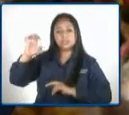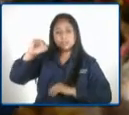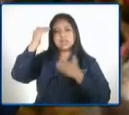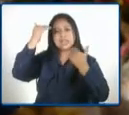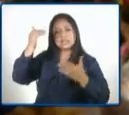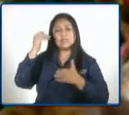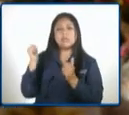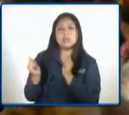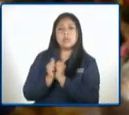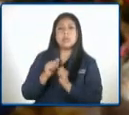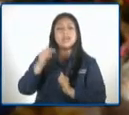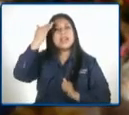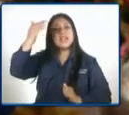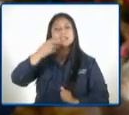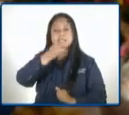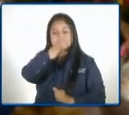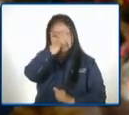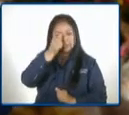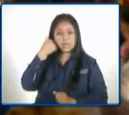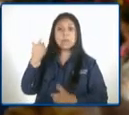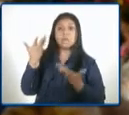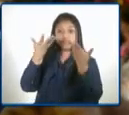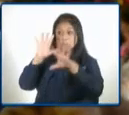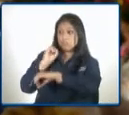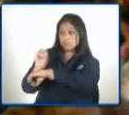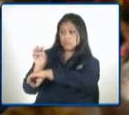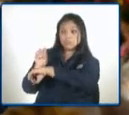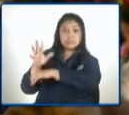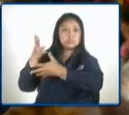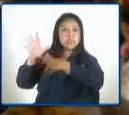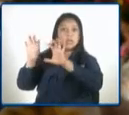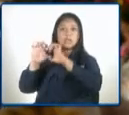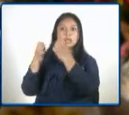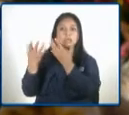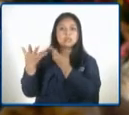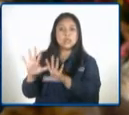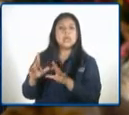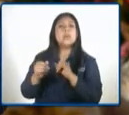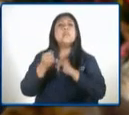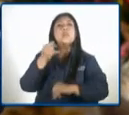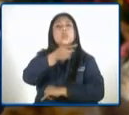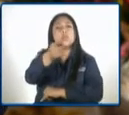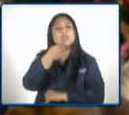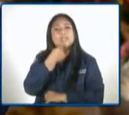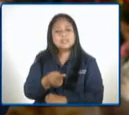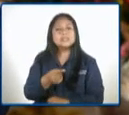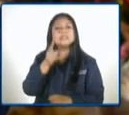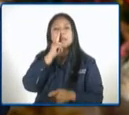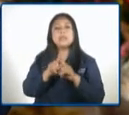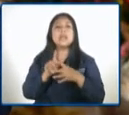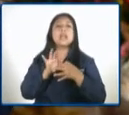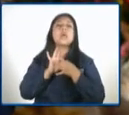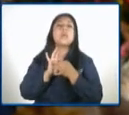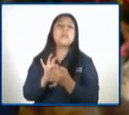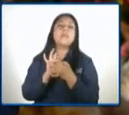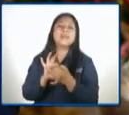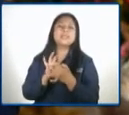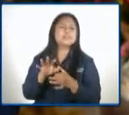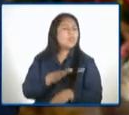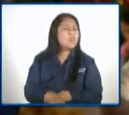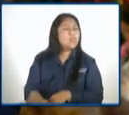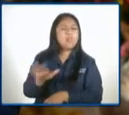presidente Yamatei, por darle esa instrucción también a su equipo. Y por último, usted lo mencionaba, es la cooperación en toda la